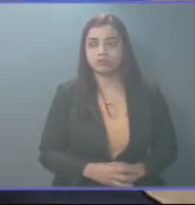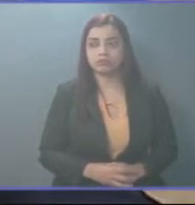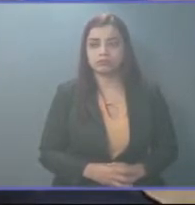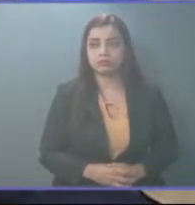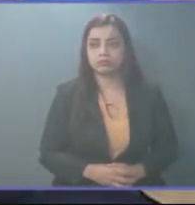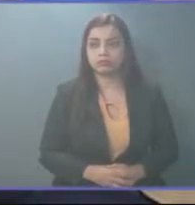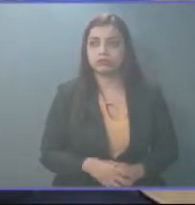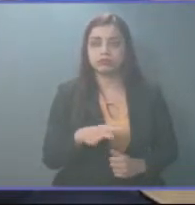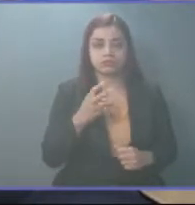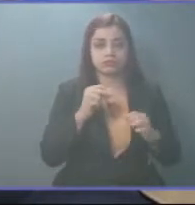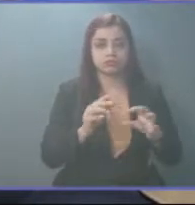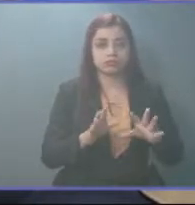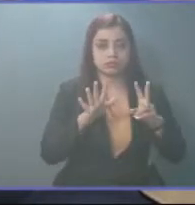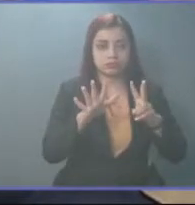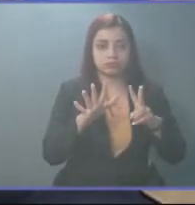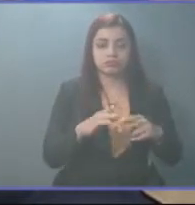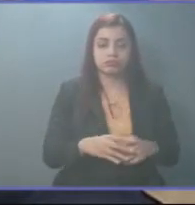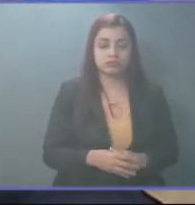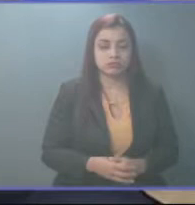17.